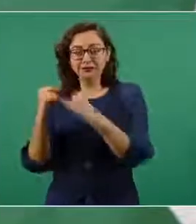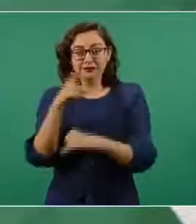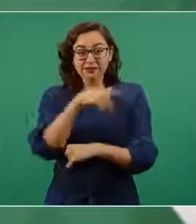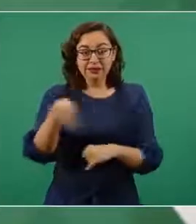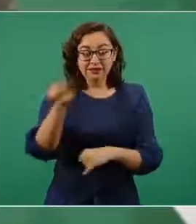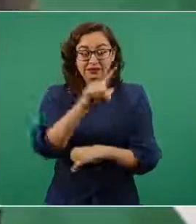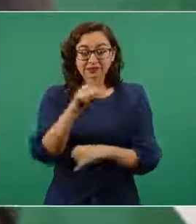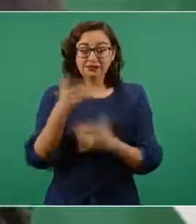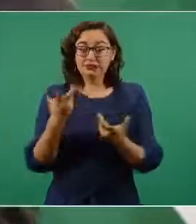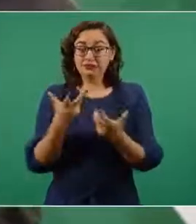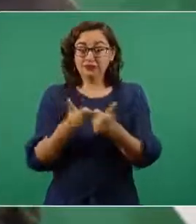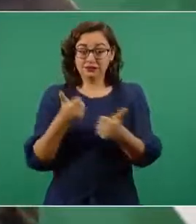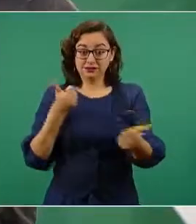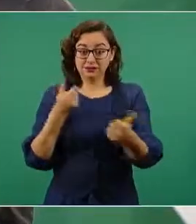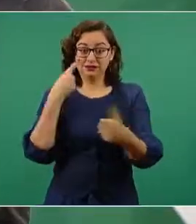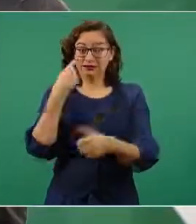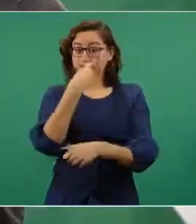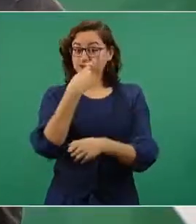autónomas